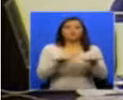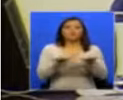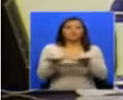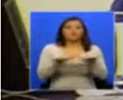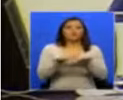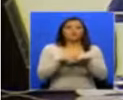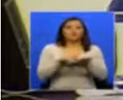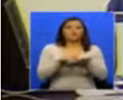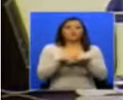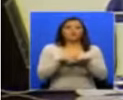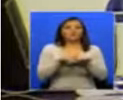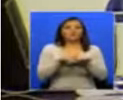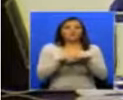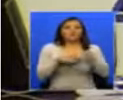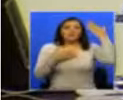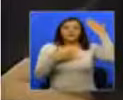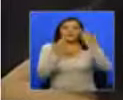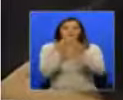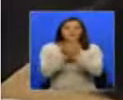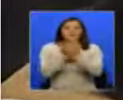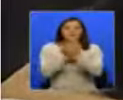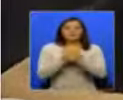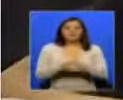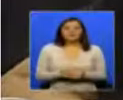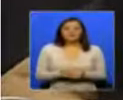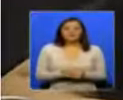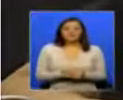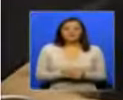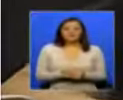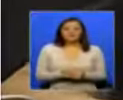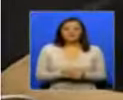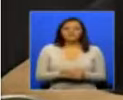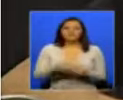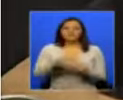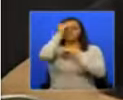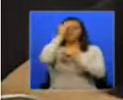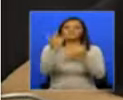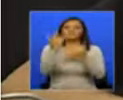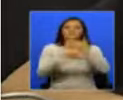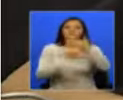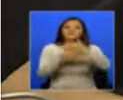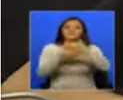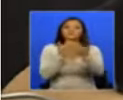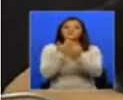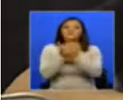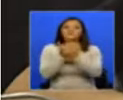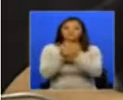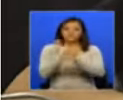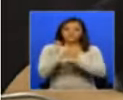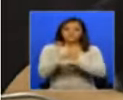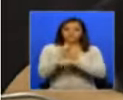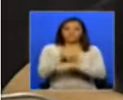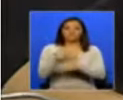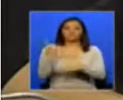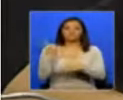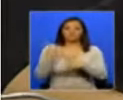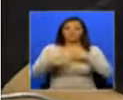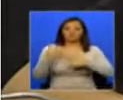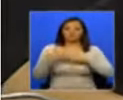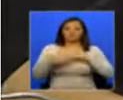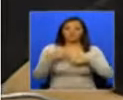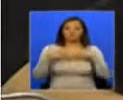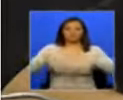Política Económica. Solo comentar, presidente, que la economía ecuatoriana ha tenido que enfrentar en esta coyuntura shocks muy, muy